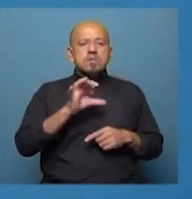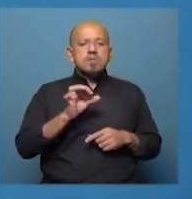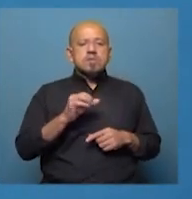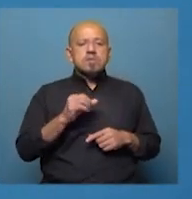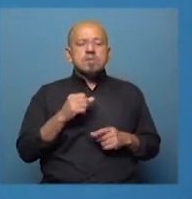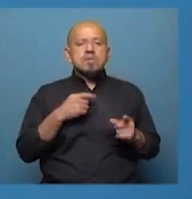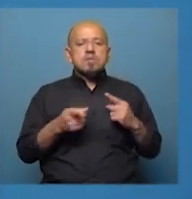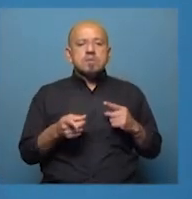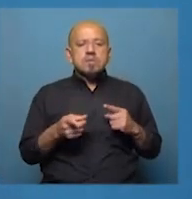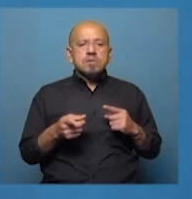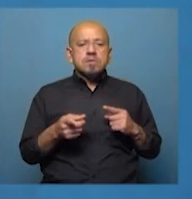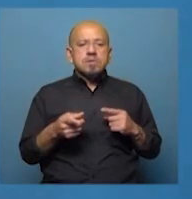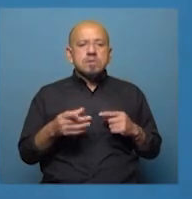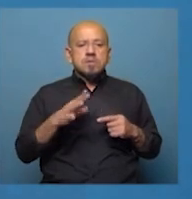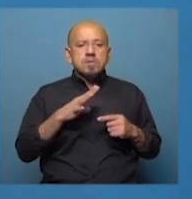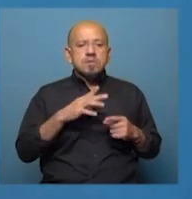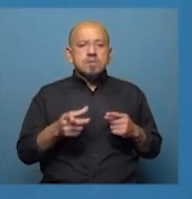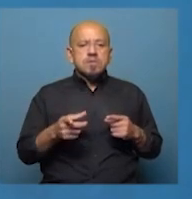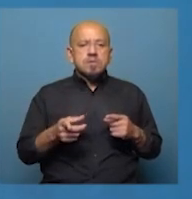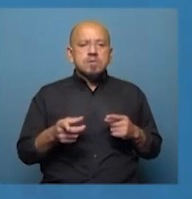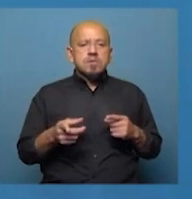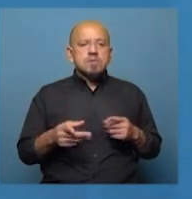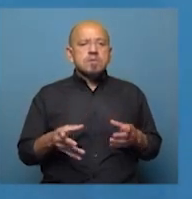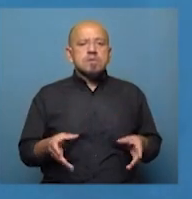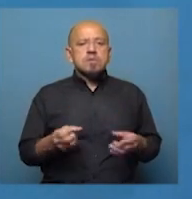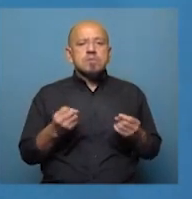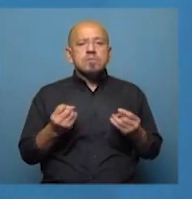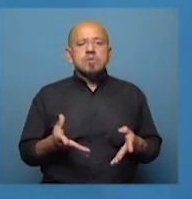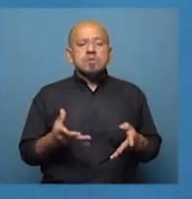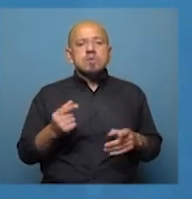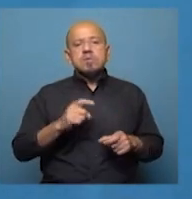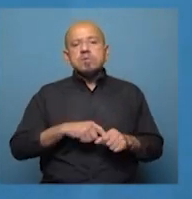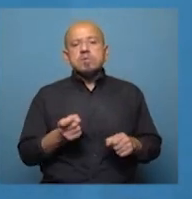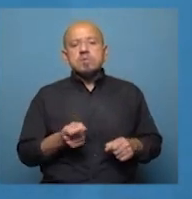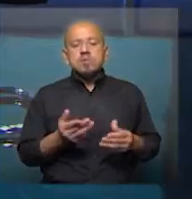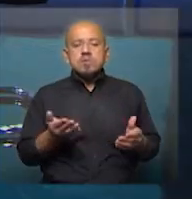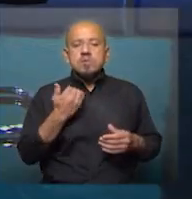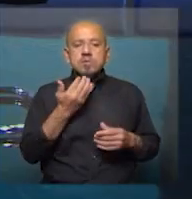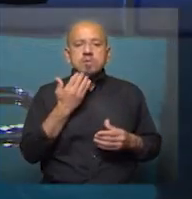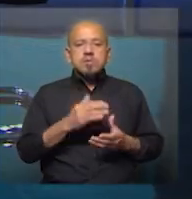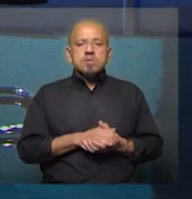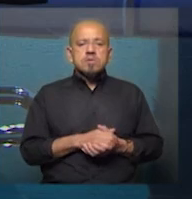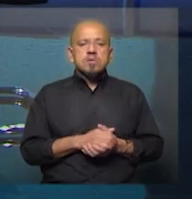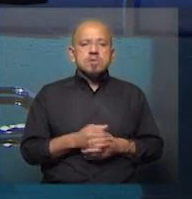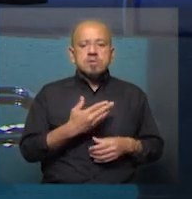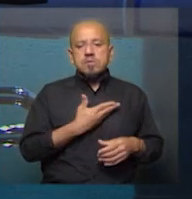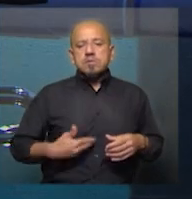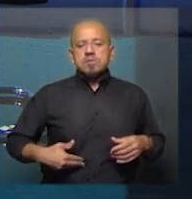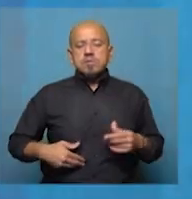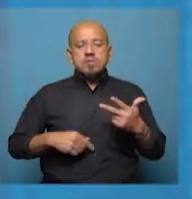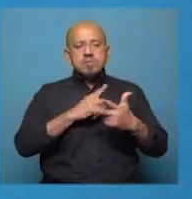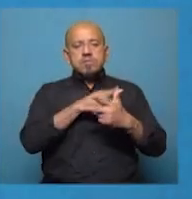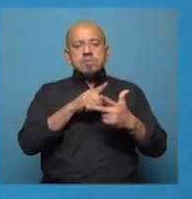a esa Norma debían ampararse Por qué se los excluye es inexplicable el presidente Para vetar estos tres